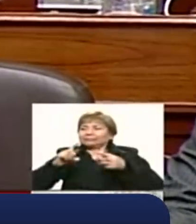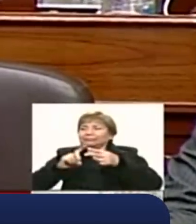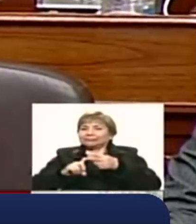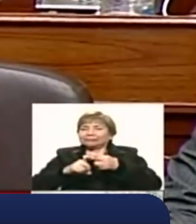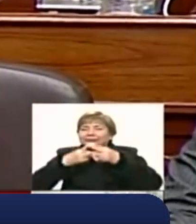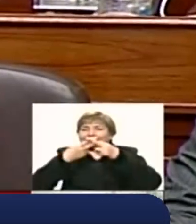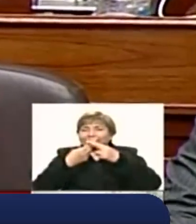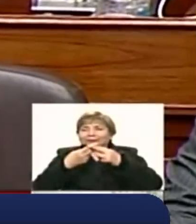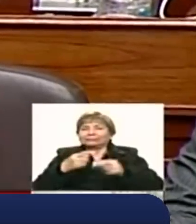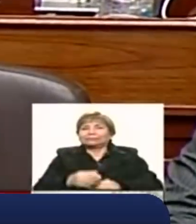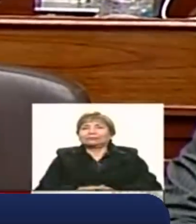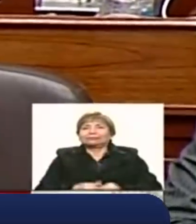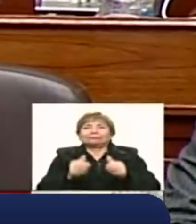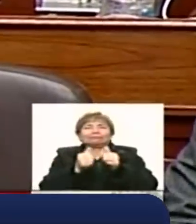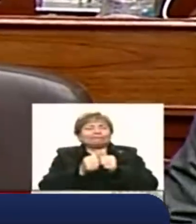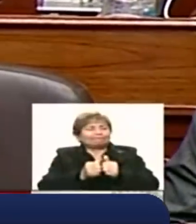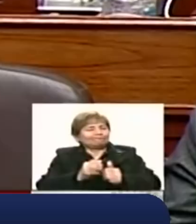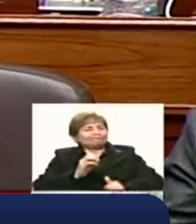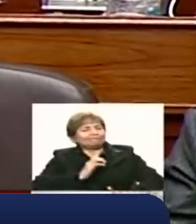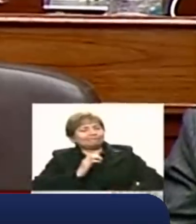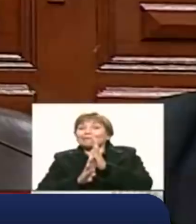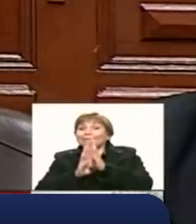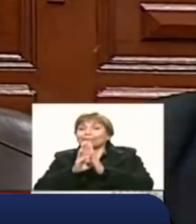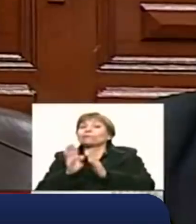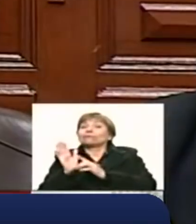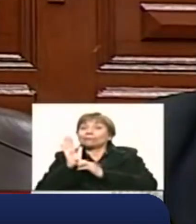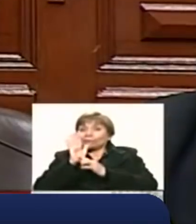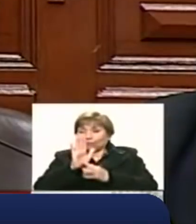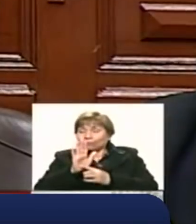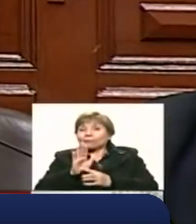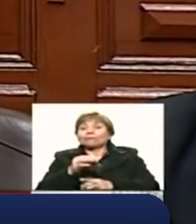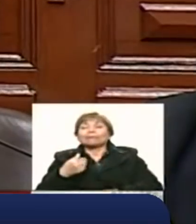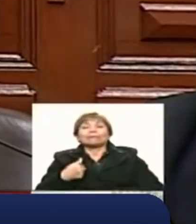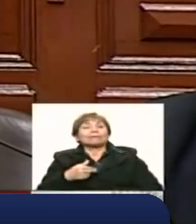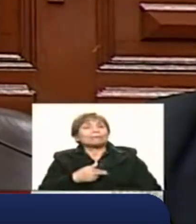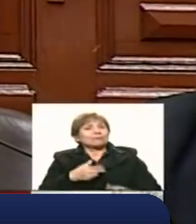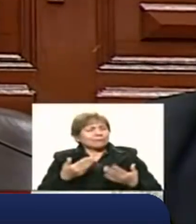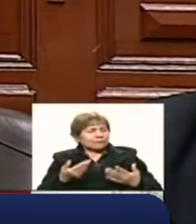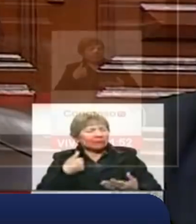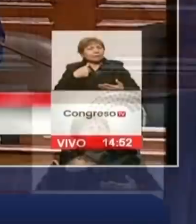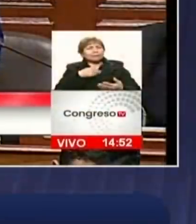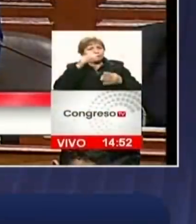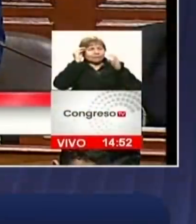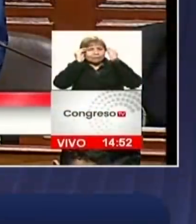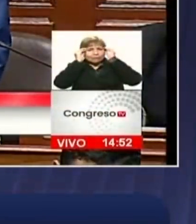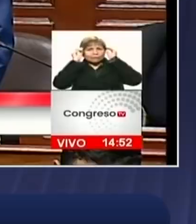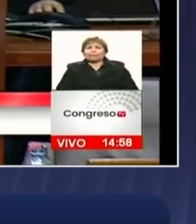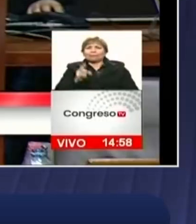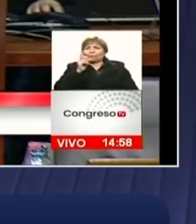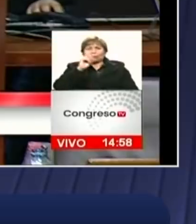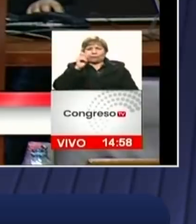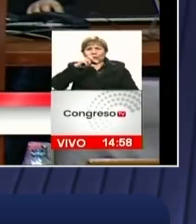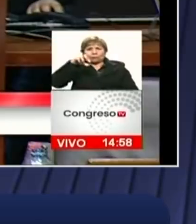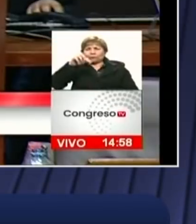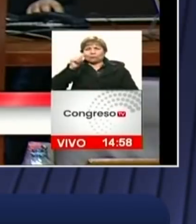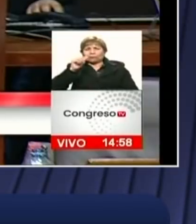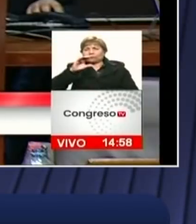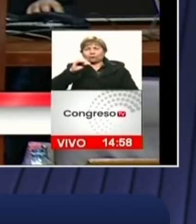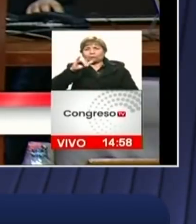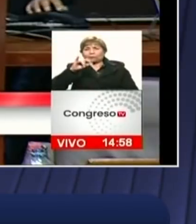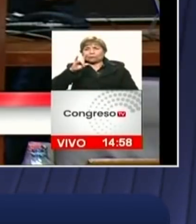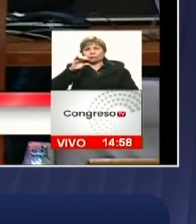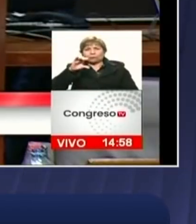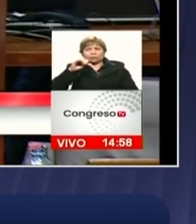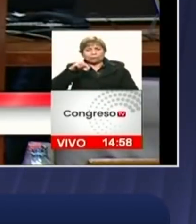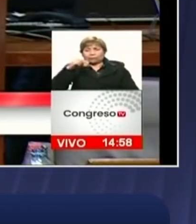y las abstenciones. Y don José, por ejemplo, a la hora de la votación, ¿un ministro que es congresista a la